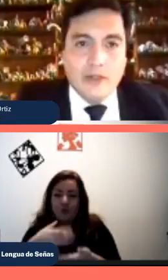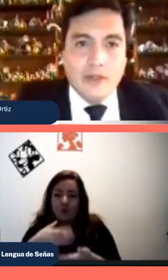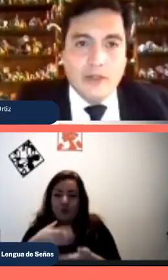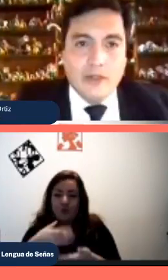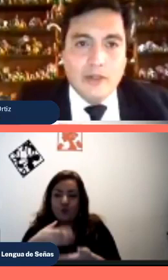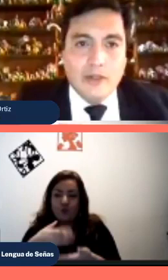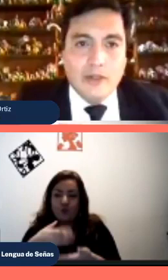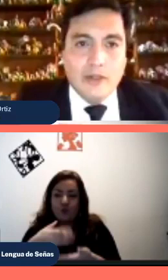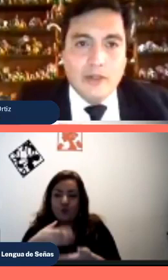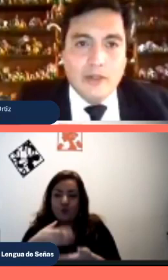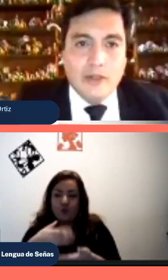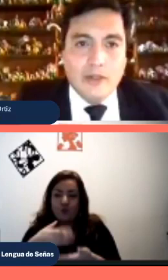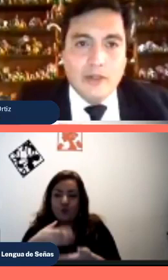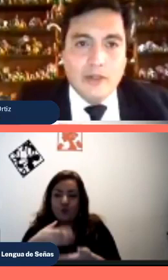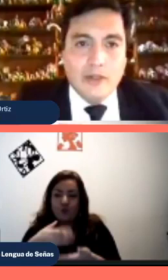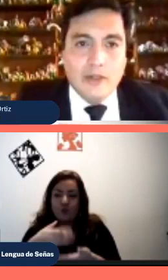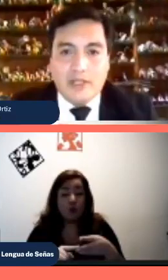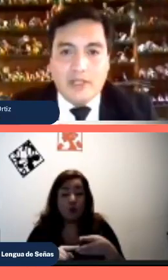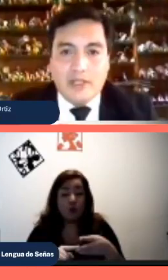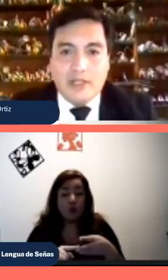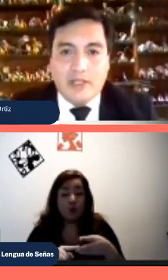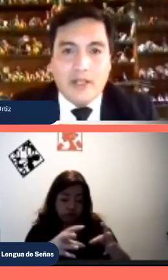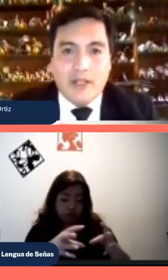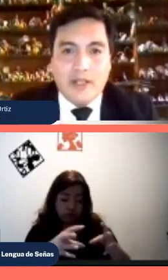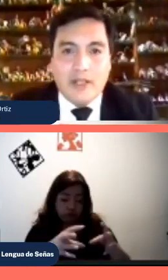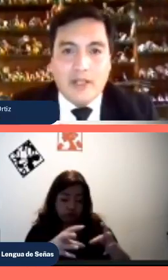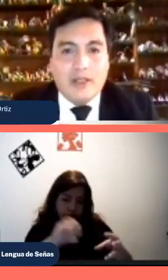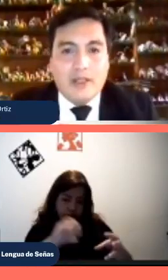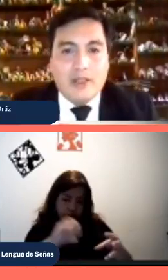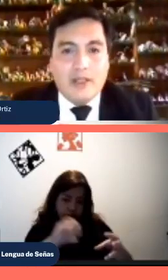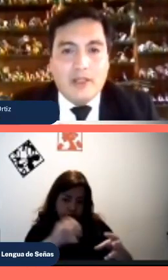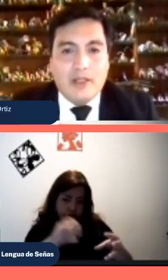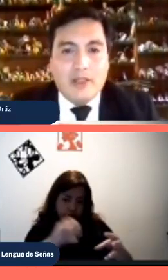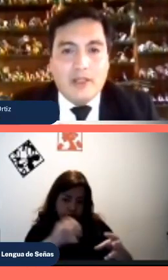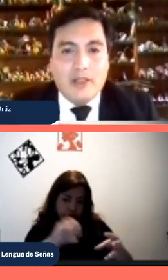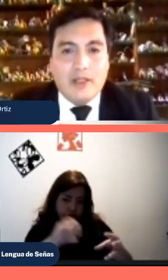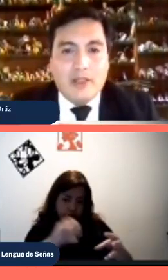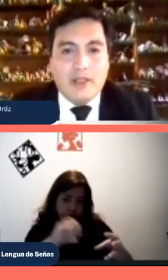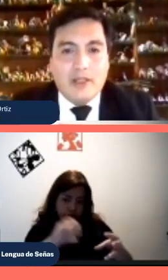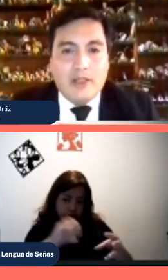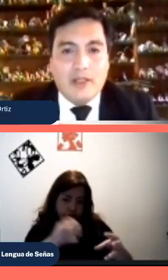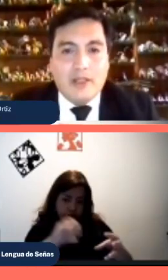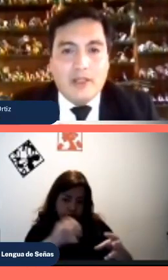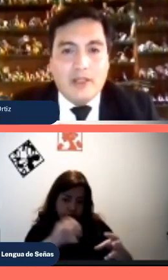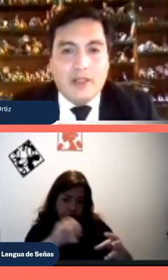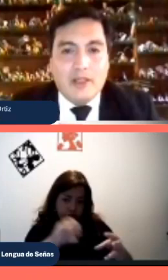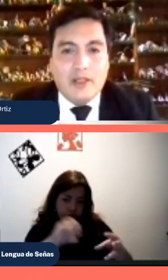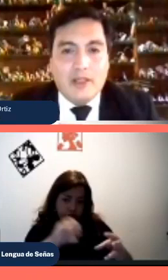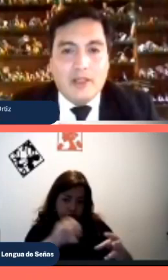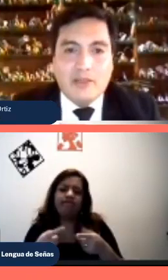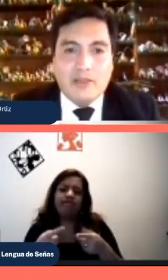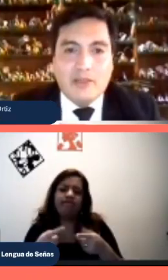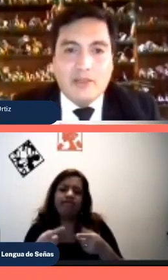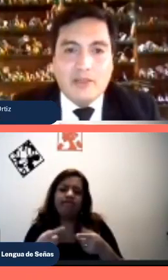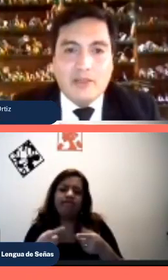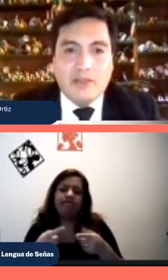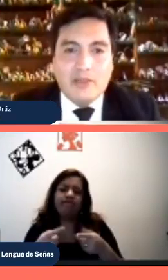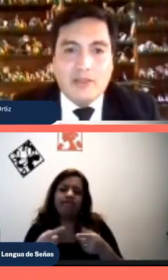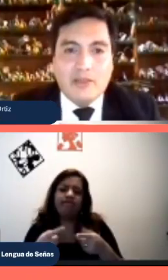Otros restos de dinosaurios que se han descubierto se han atribuido a una familia que se